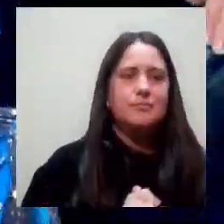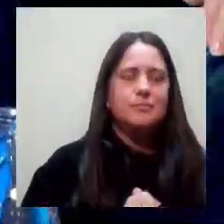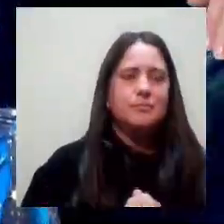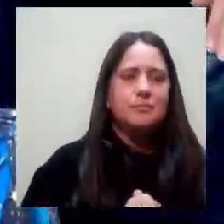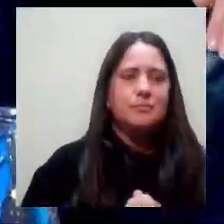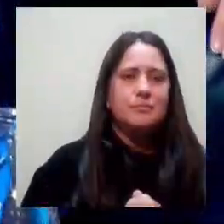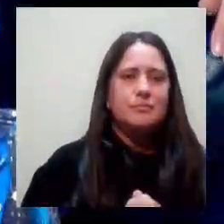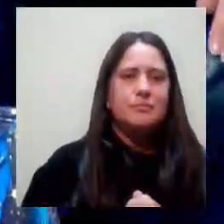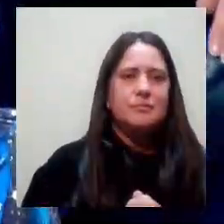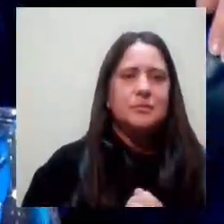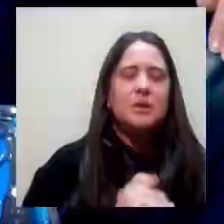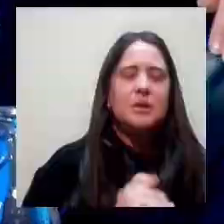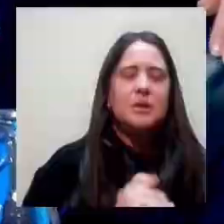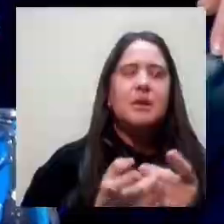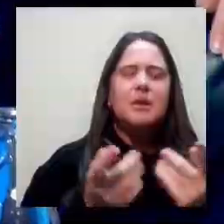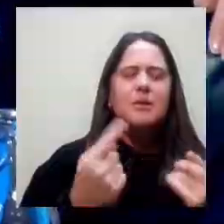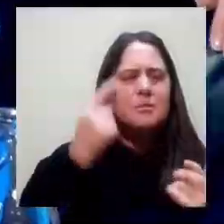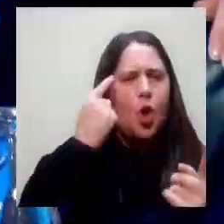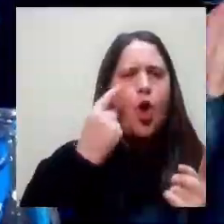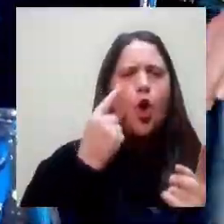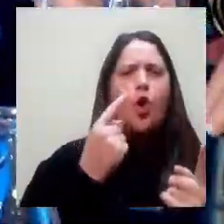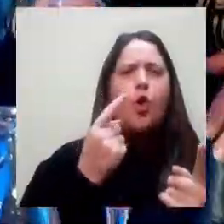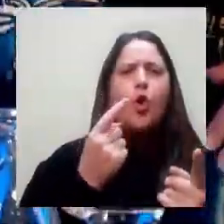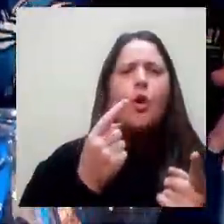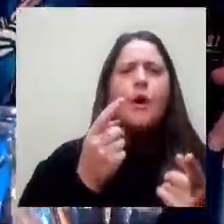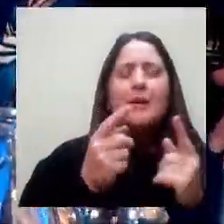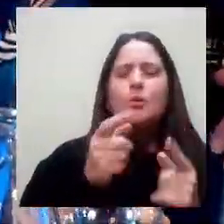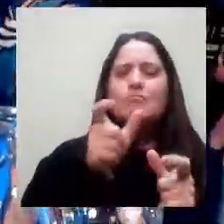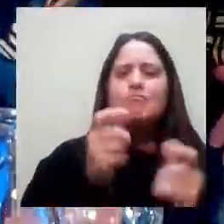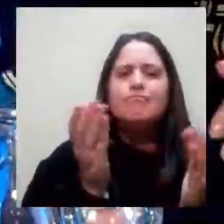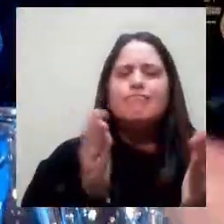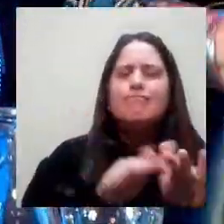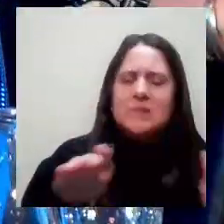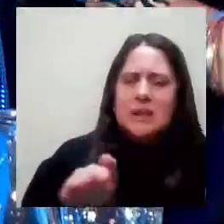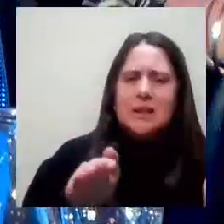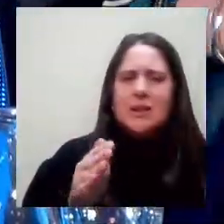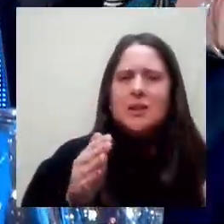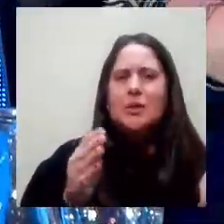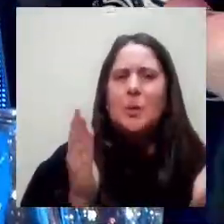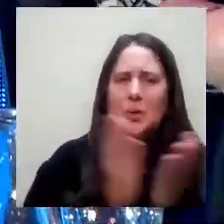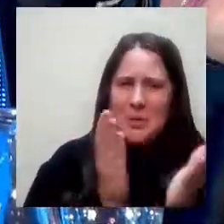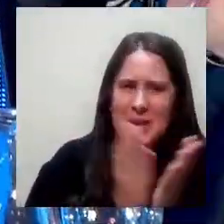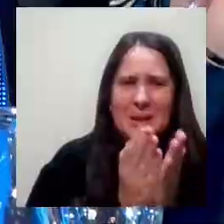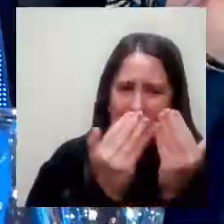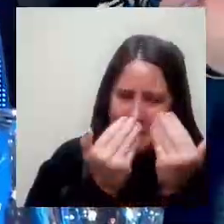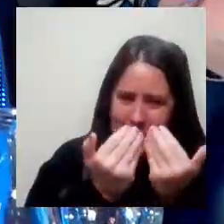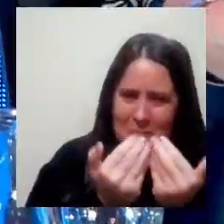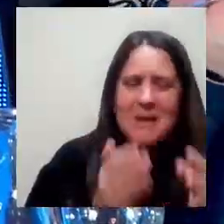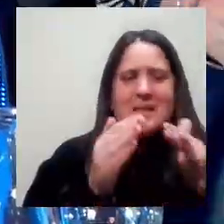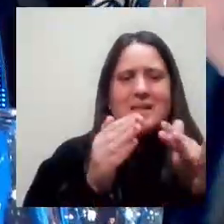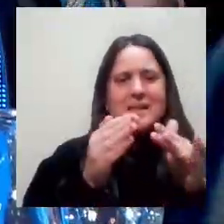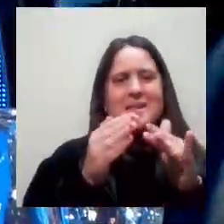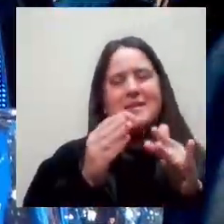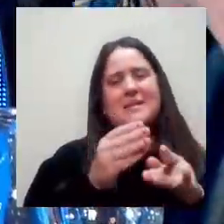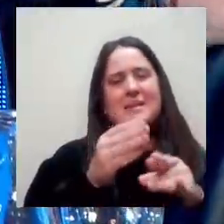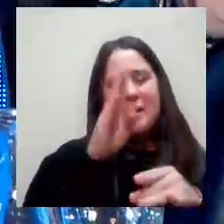La pregunta es cómo logramos que los estudiantes, sobre todo en los primeros años de alfabetización, puedan hacer